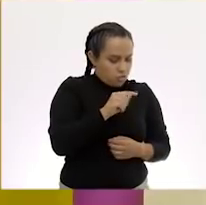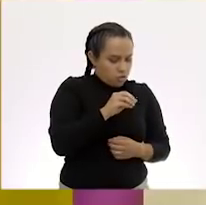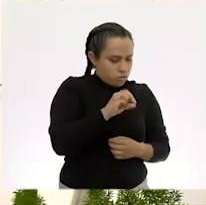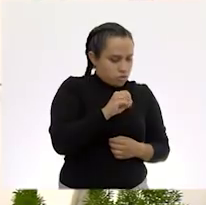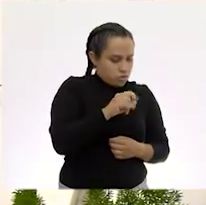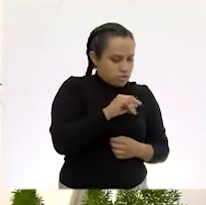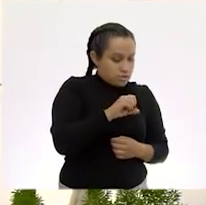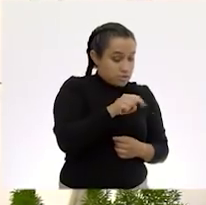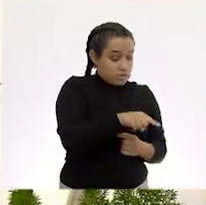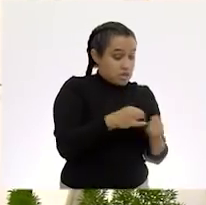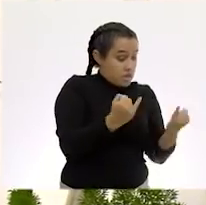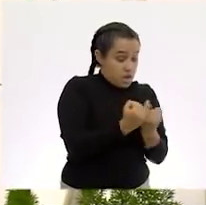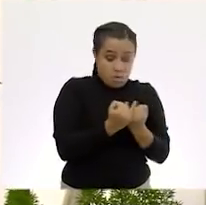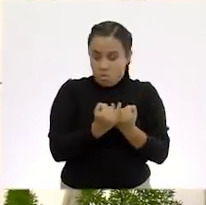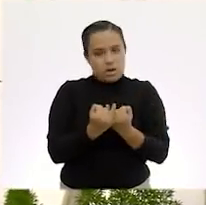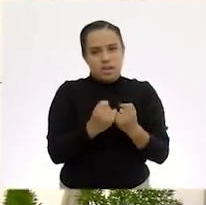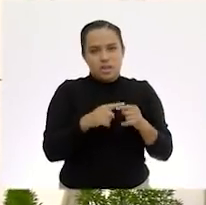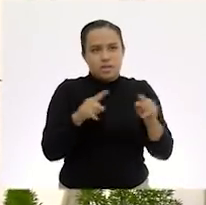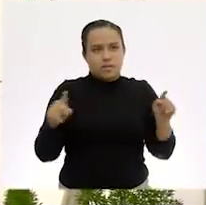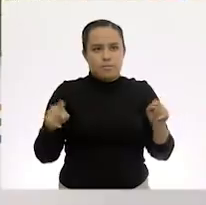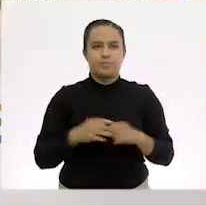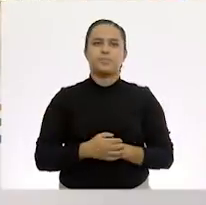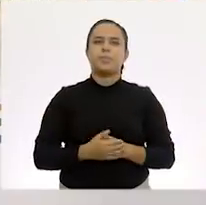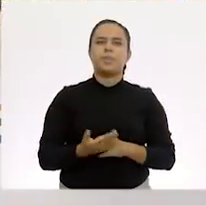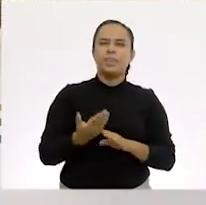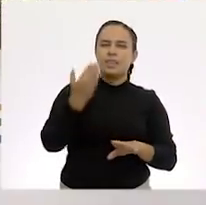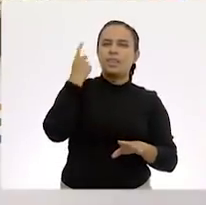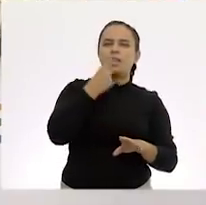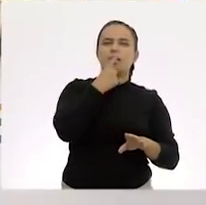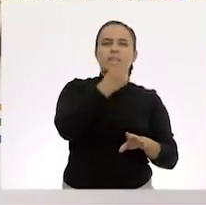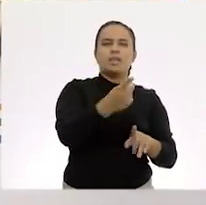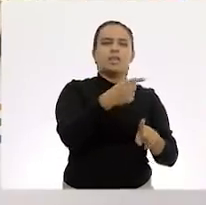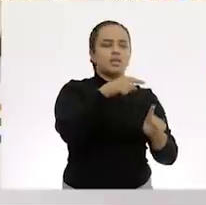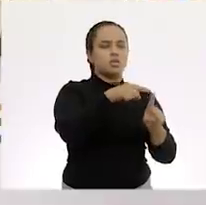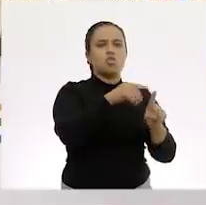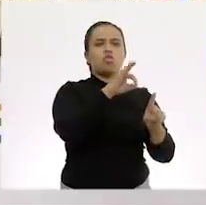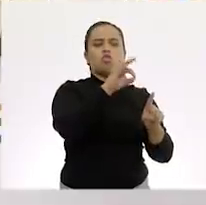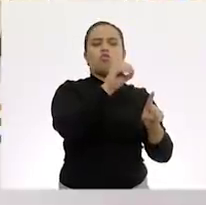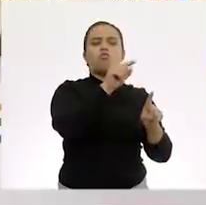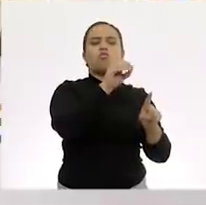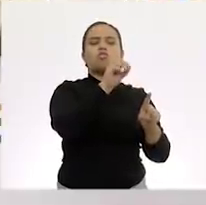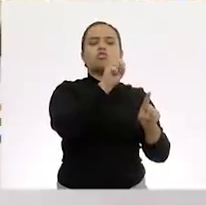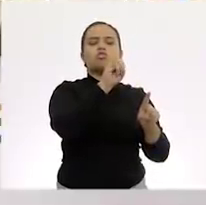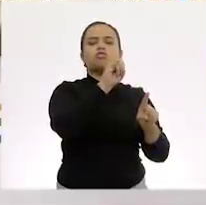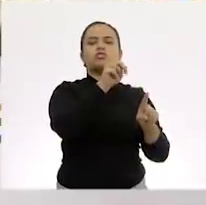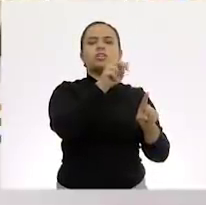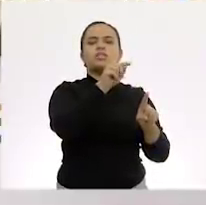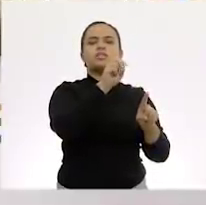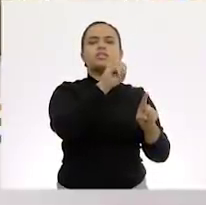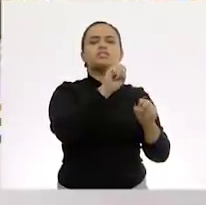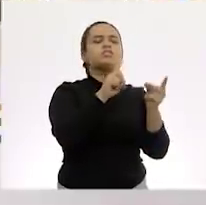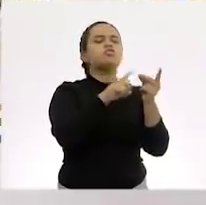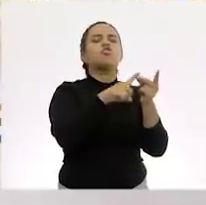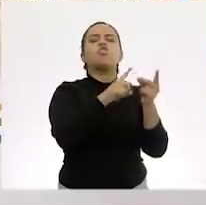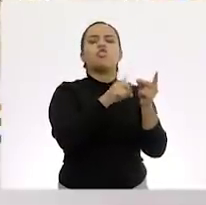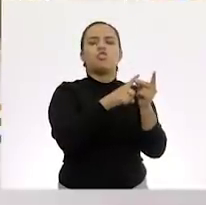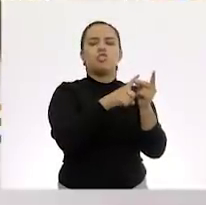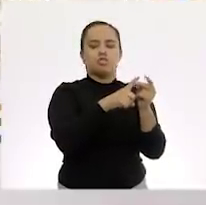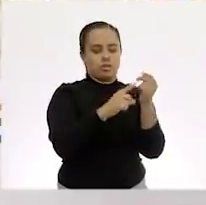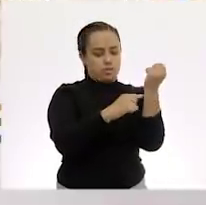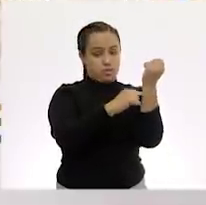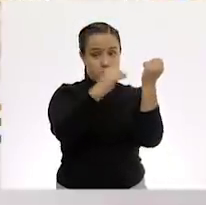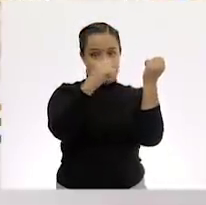otro? Sí. ¿En dónde te dije que era la fotosíntesis? ¿En dónde se lleva a cabo? ¿En qué parte de la planta? ¿En